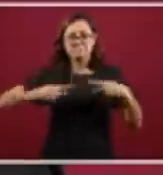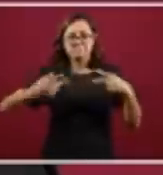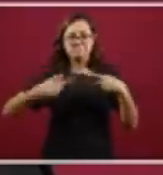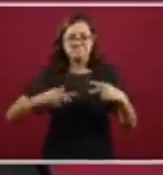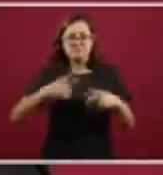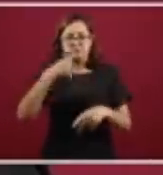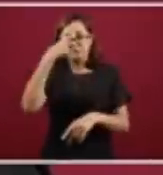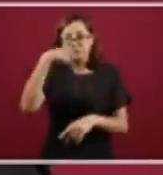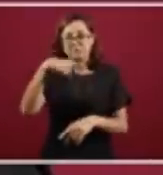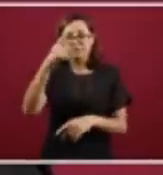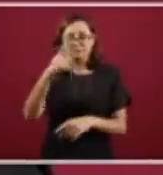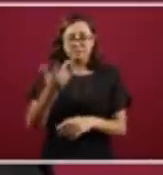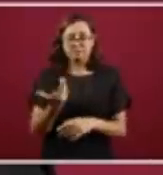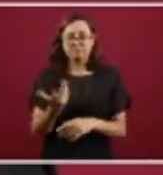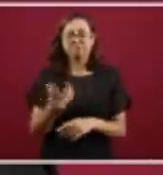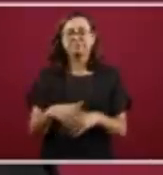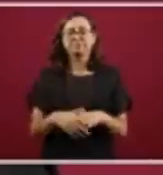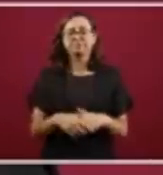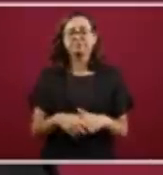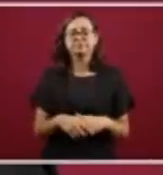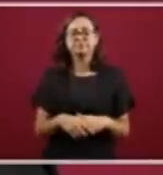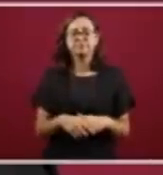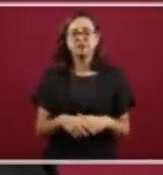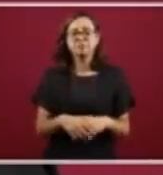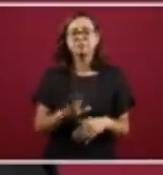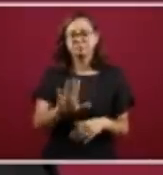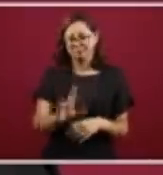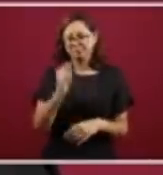una idea,